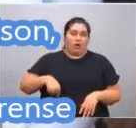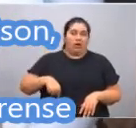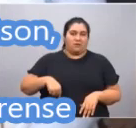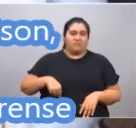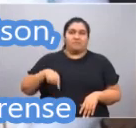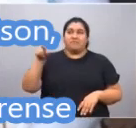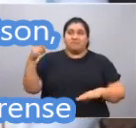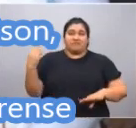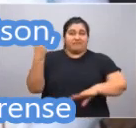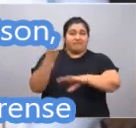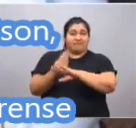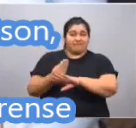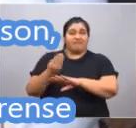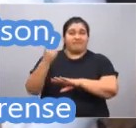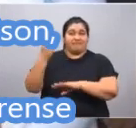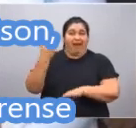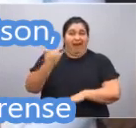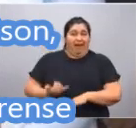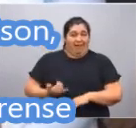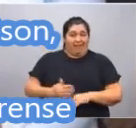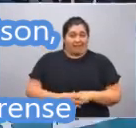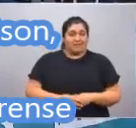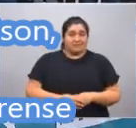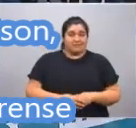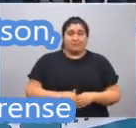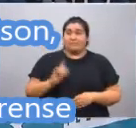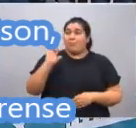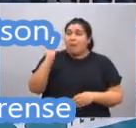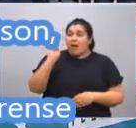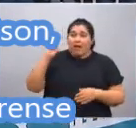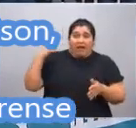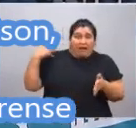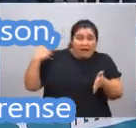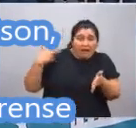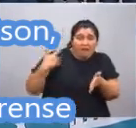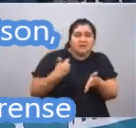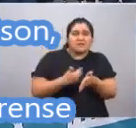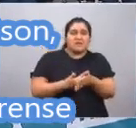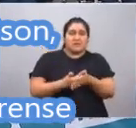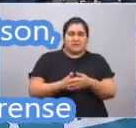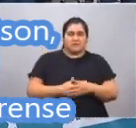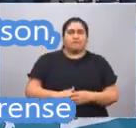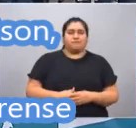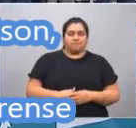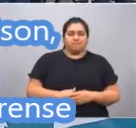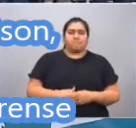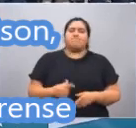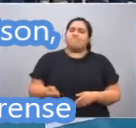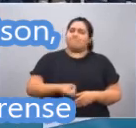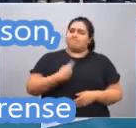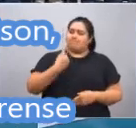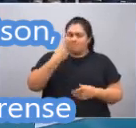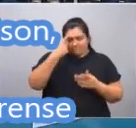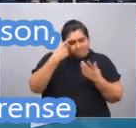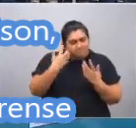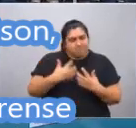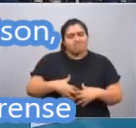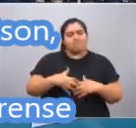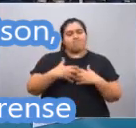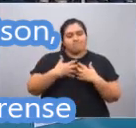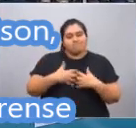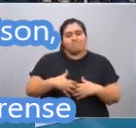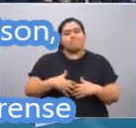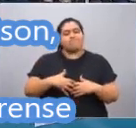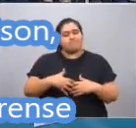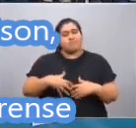Casa Rosada. En estos meses nos hemos preguntado, y